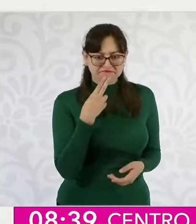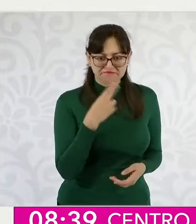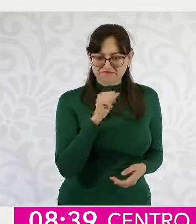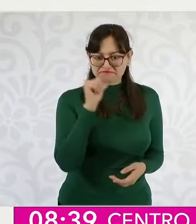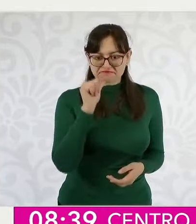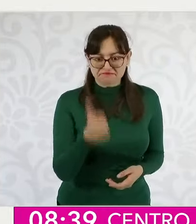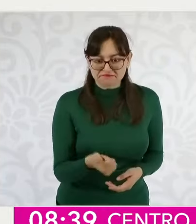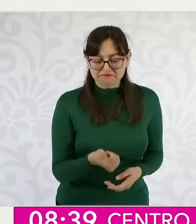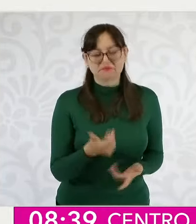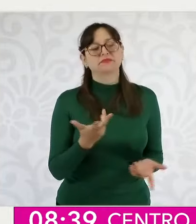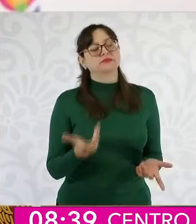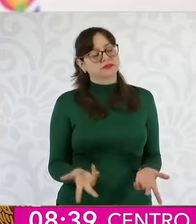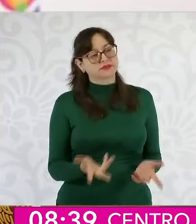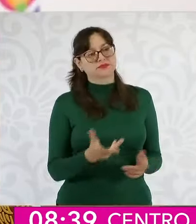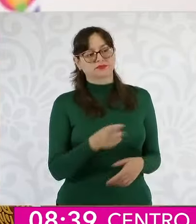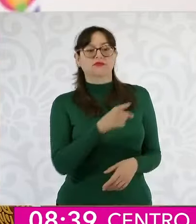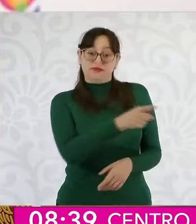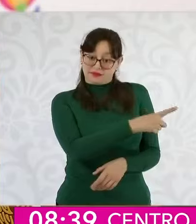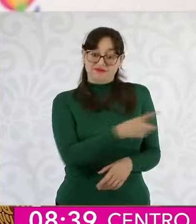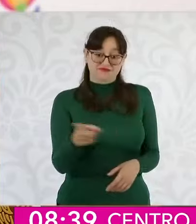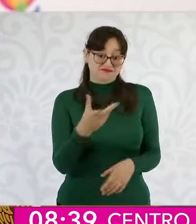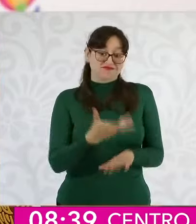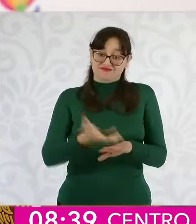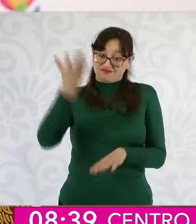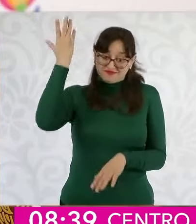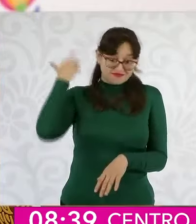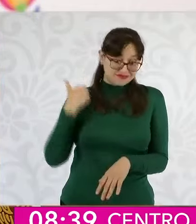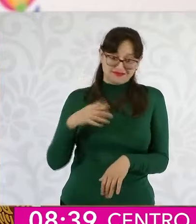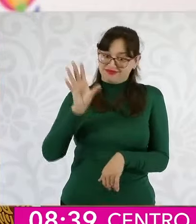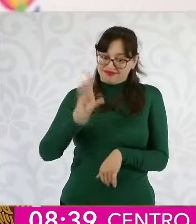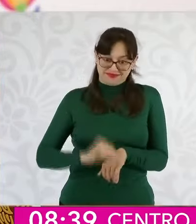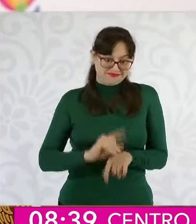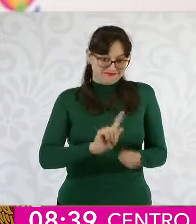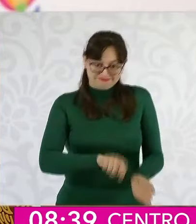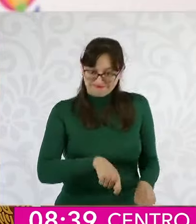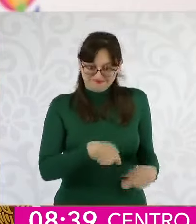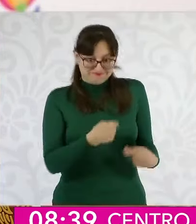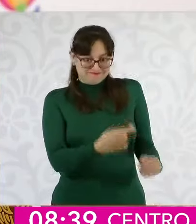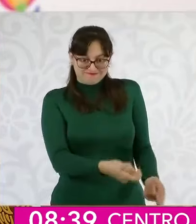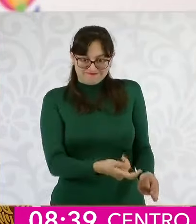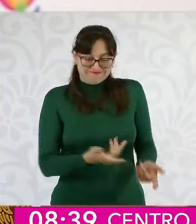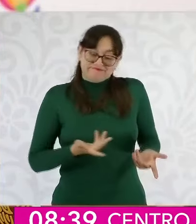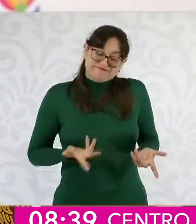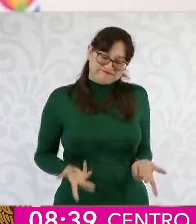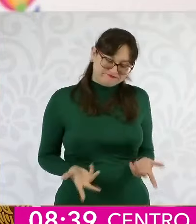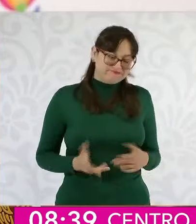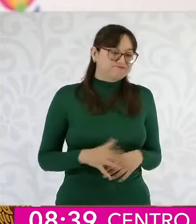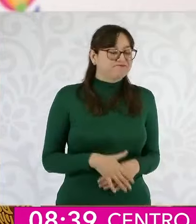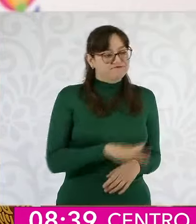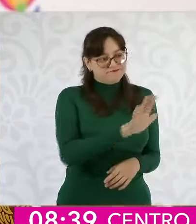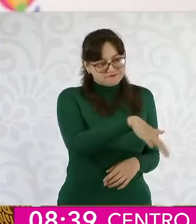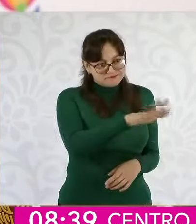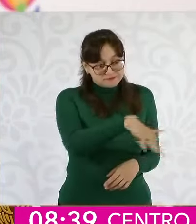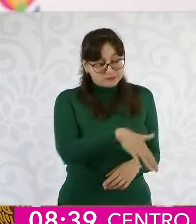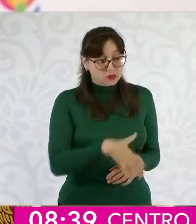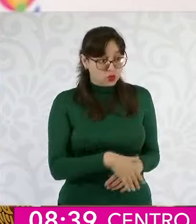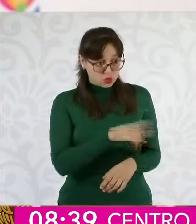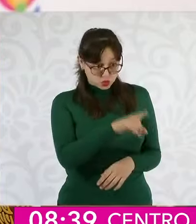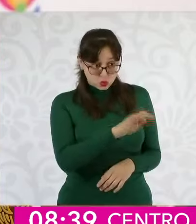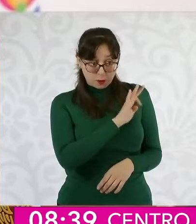¿es factible que esa concesión que pediste en algún momento y que no tienes planes para utilizarla,